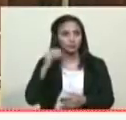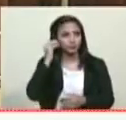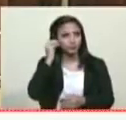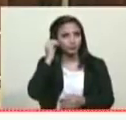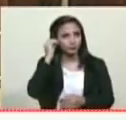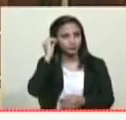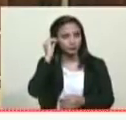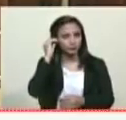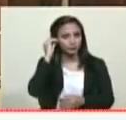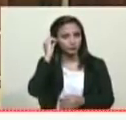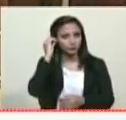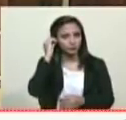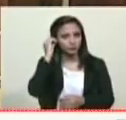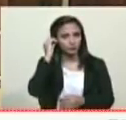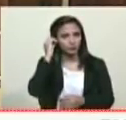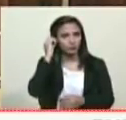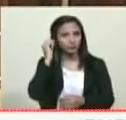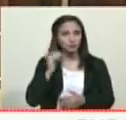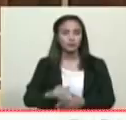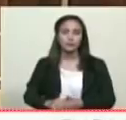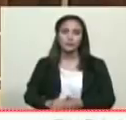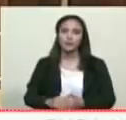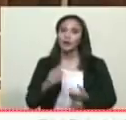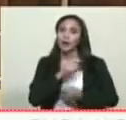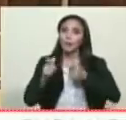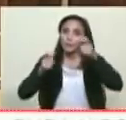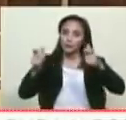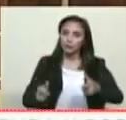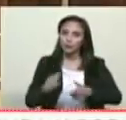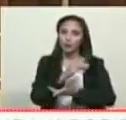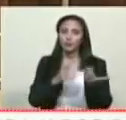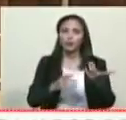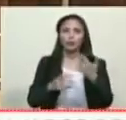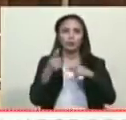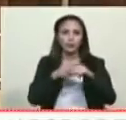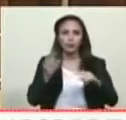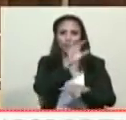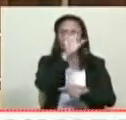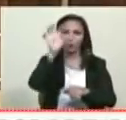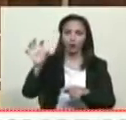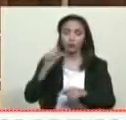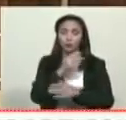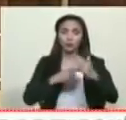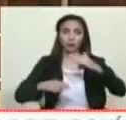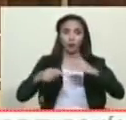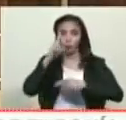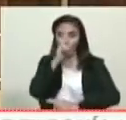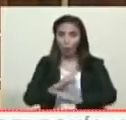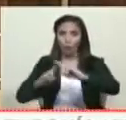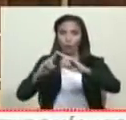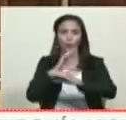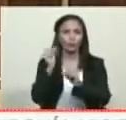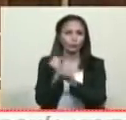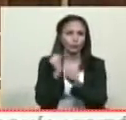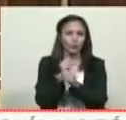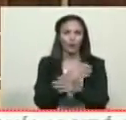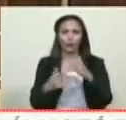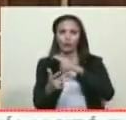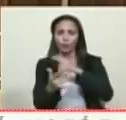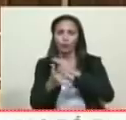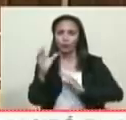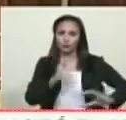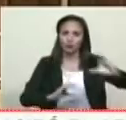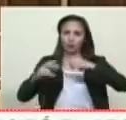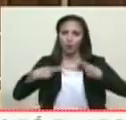doctor honoris causa a personas nacionales y extranjeras de excepcionales méritos por sus labores científicas, tecnológicas,